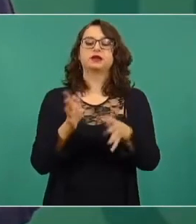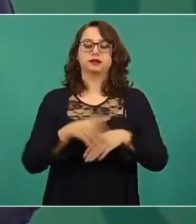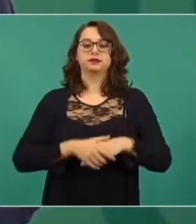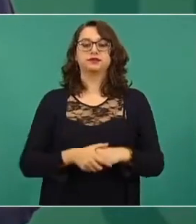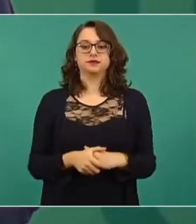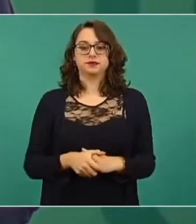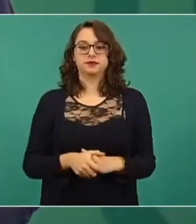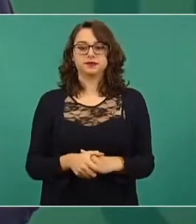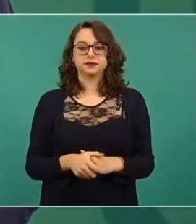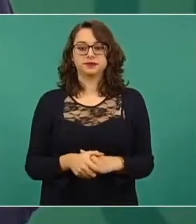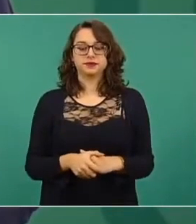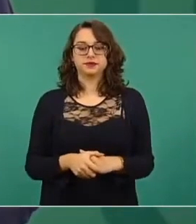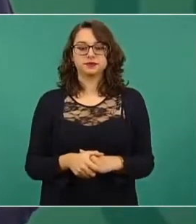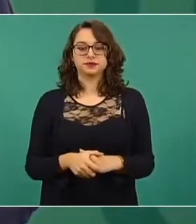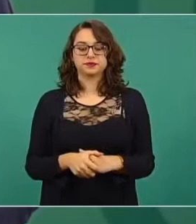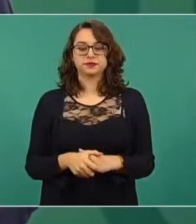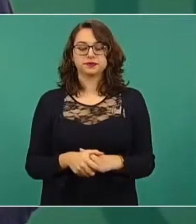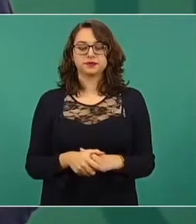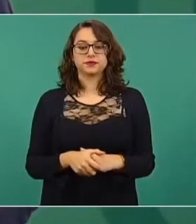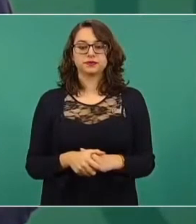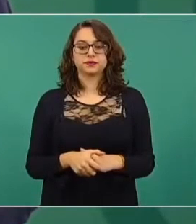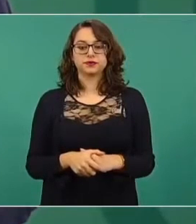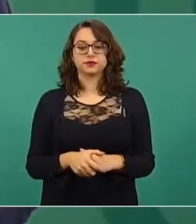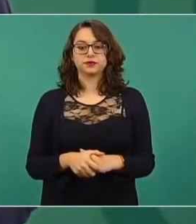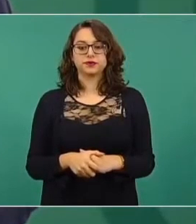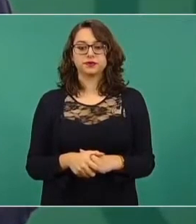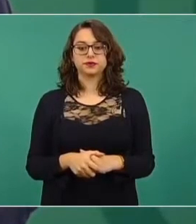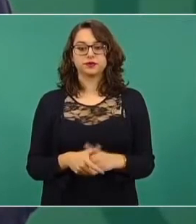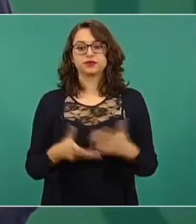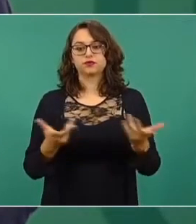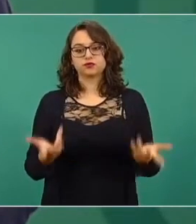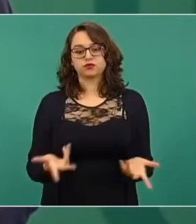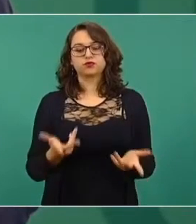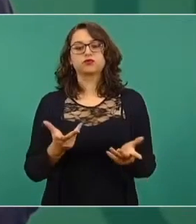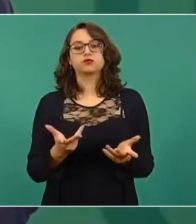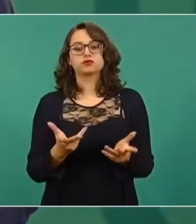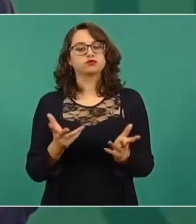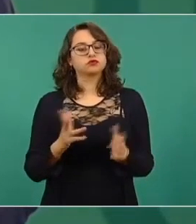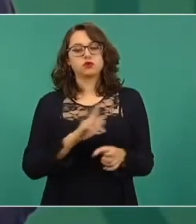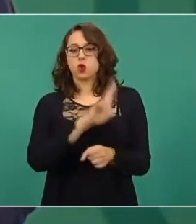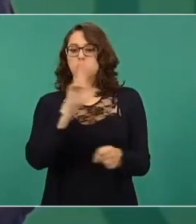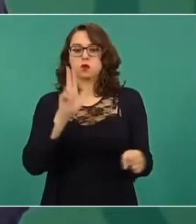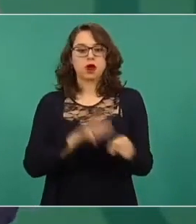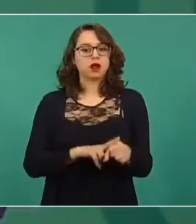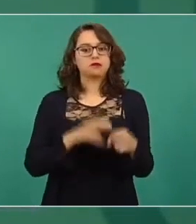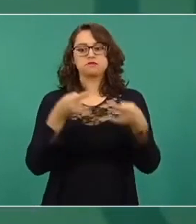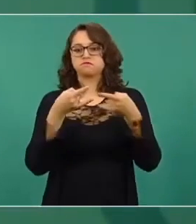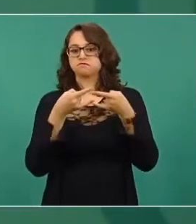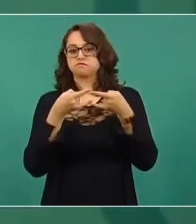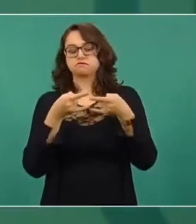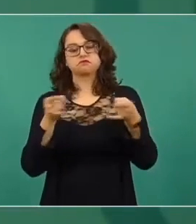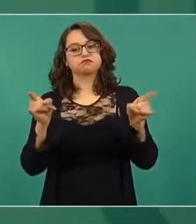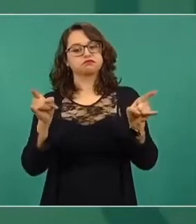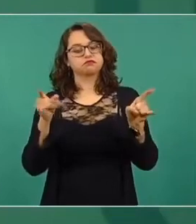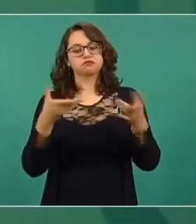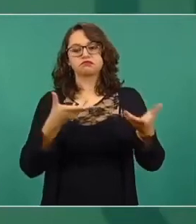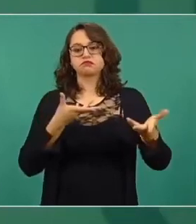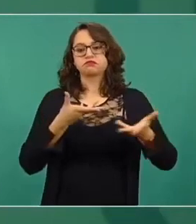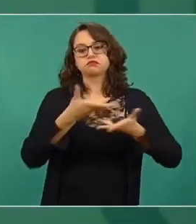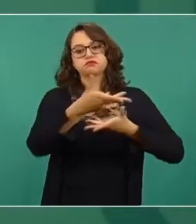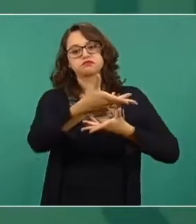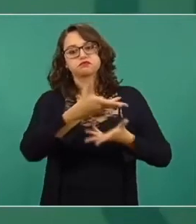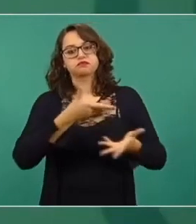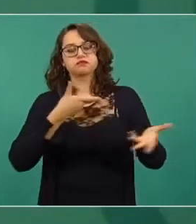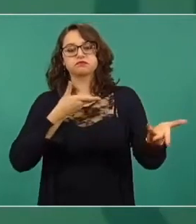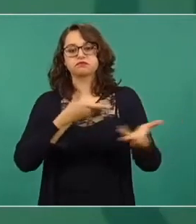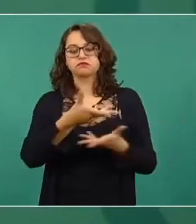Vamos a tener ya normalidad en nuestra frontera norte